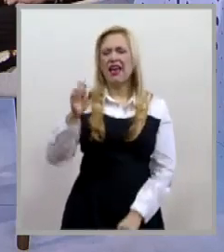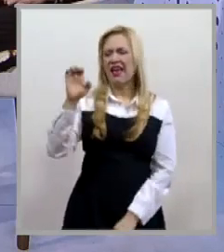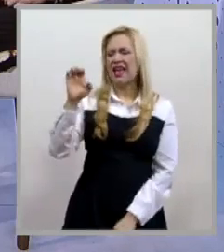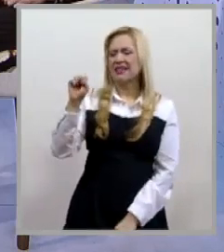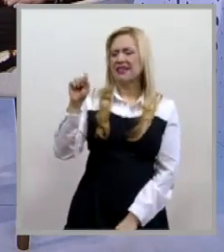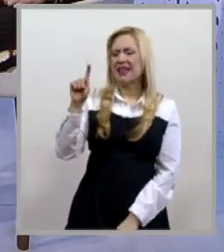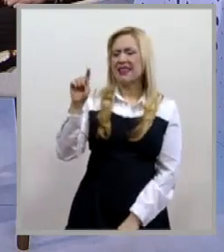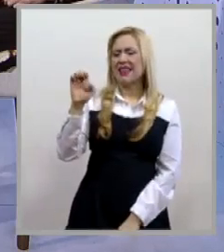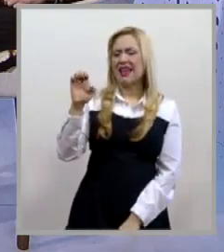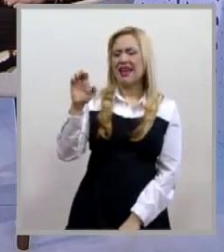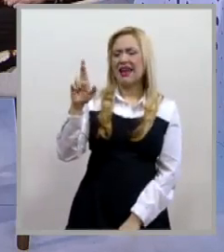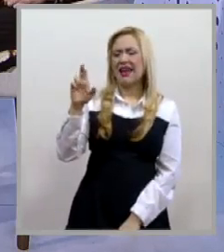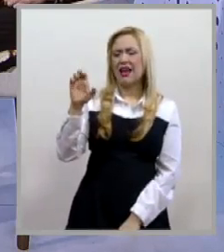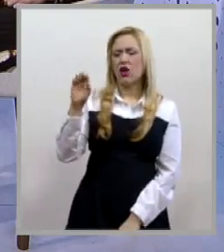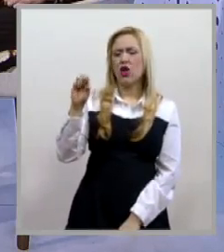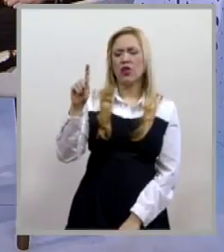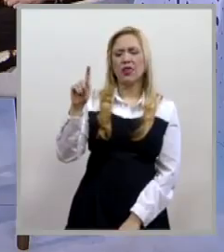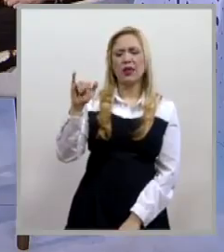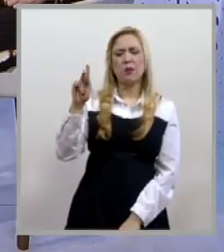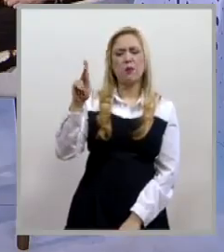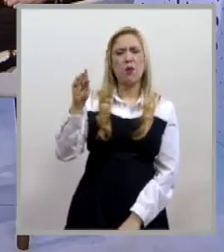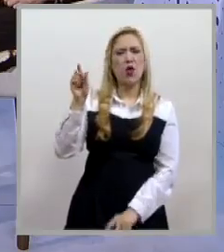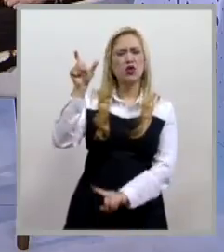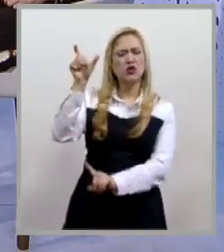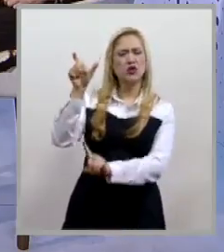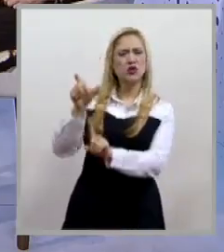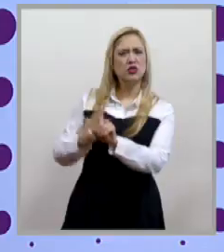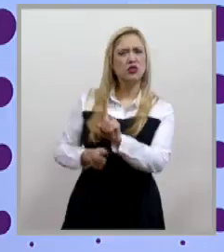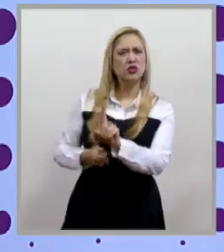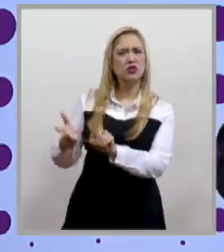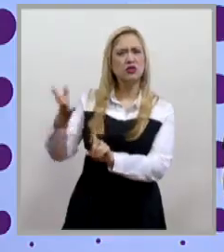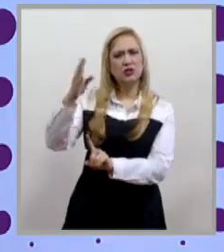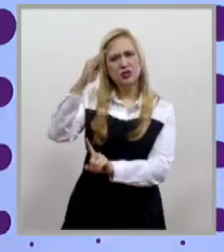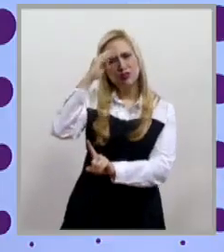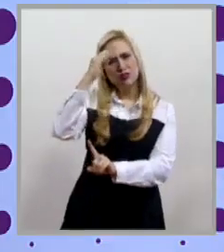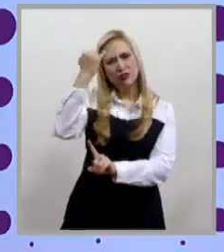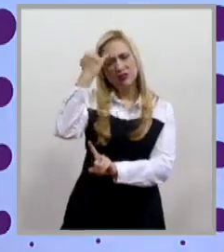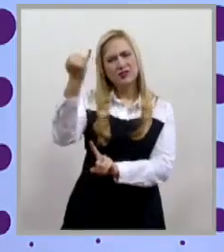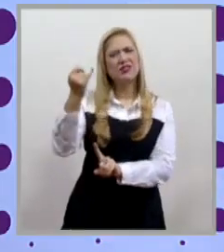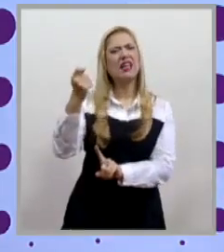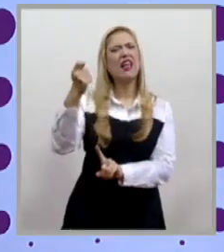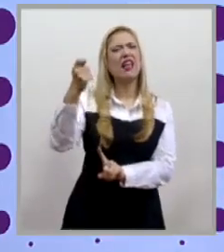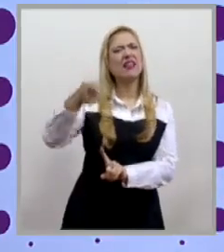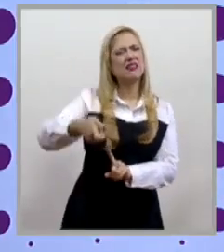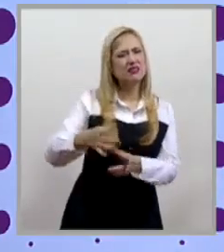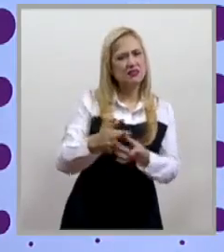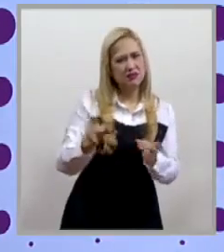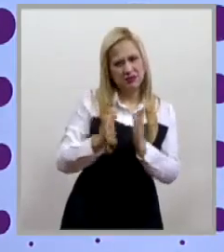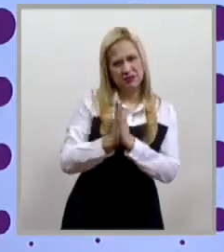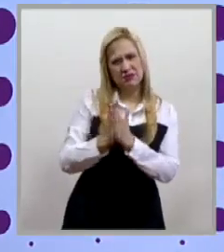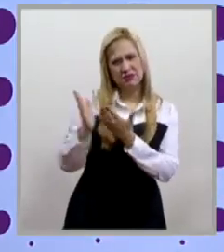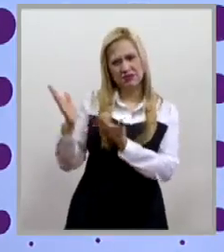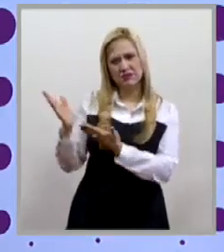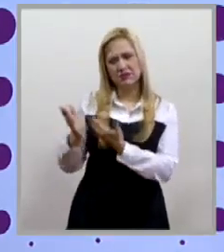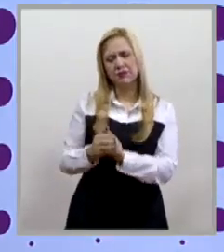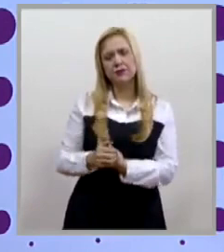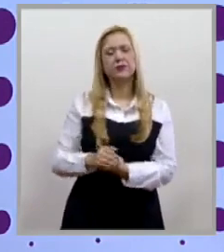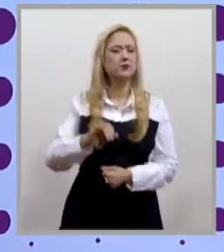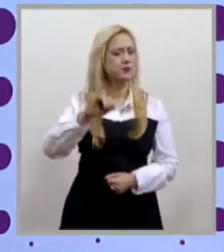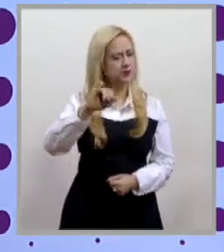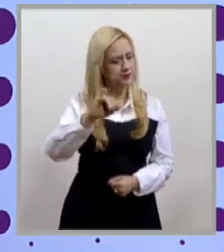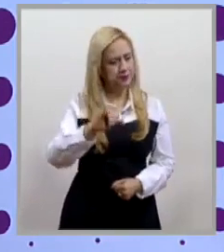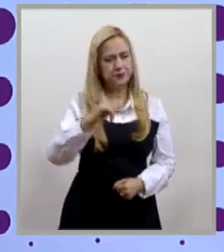conscientes y seamos críticos de esto y críticas? Em, Claro que sí, por supuesto. Bueno, empecemos por